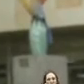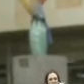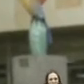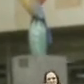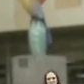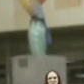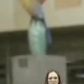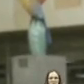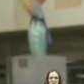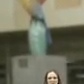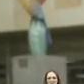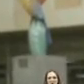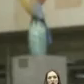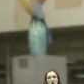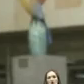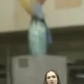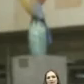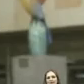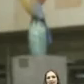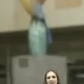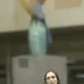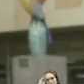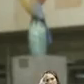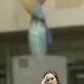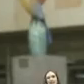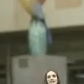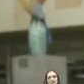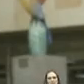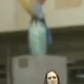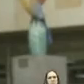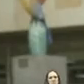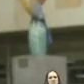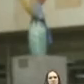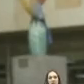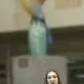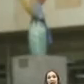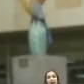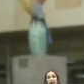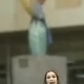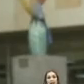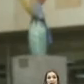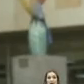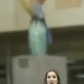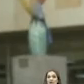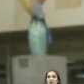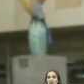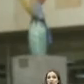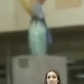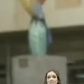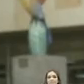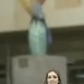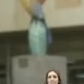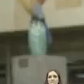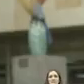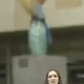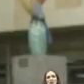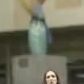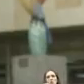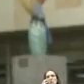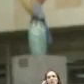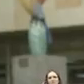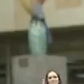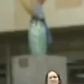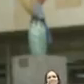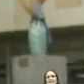de fuego y 216 policías también resultaron heridos. La alcaldesa Claudia López también le pidió al presidente Iván Duque que le